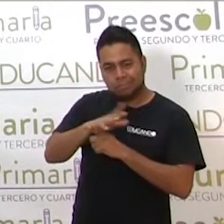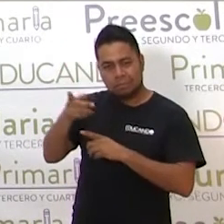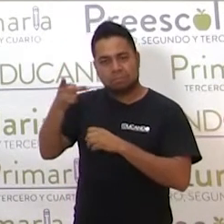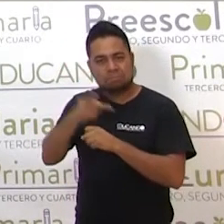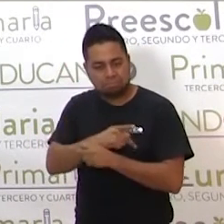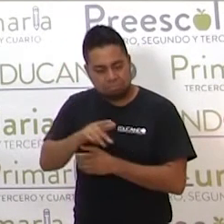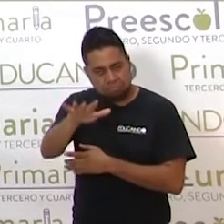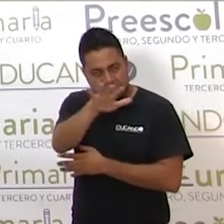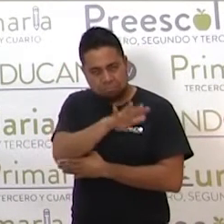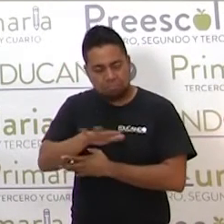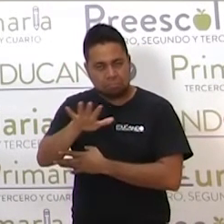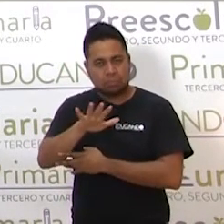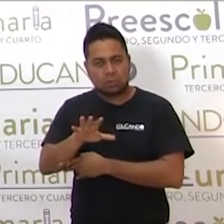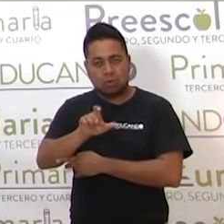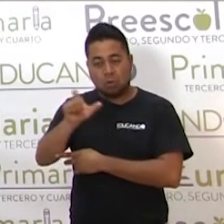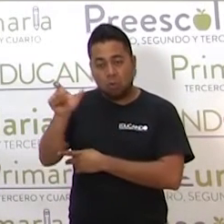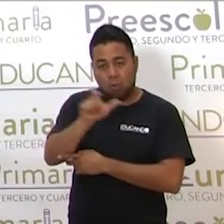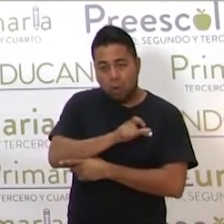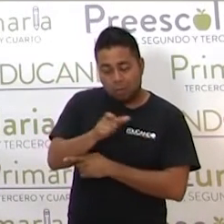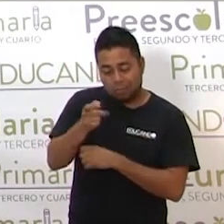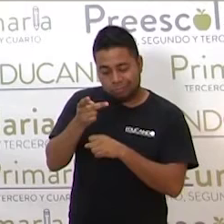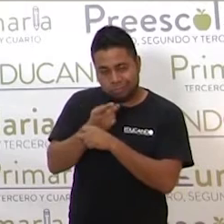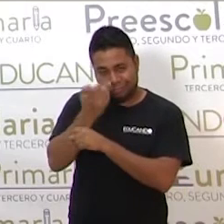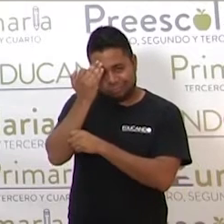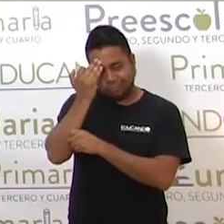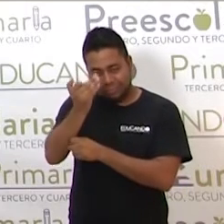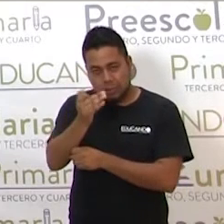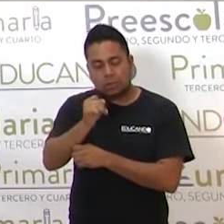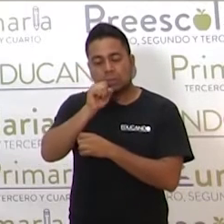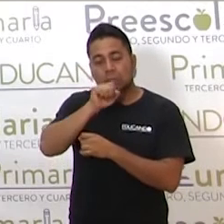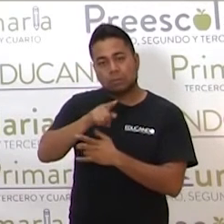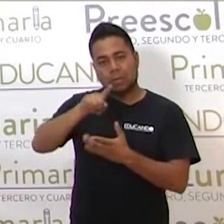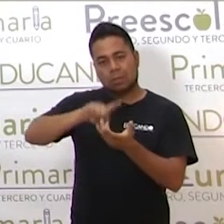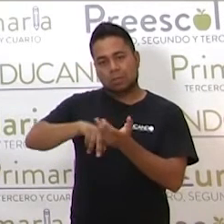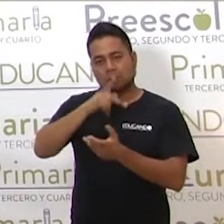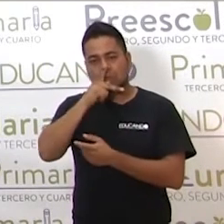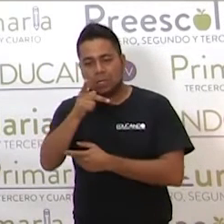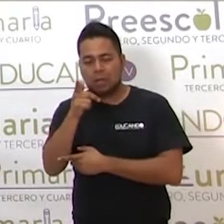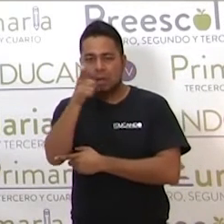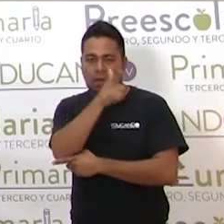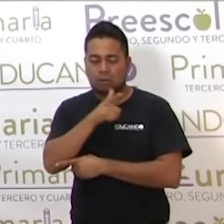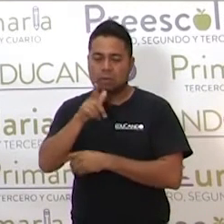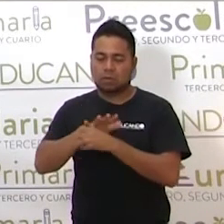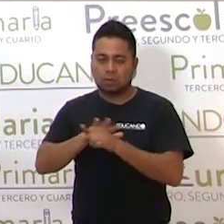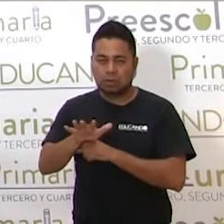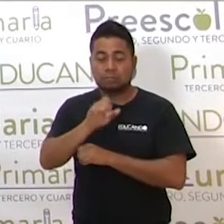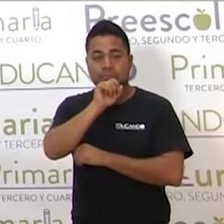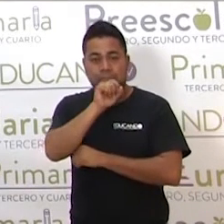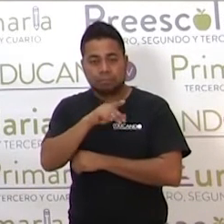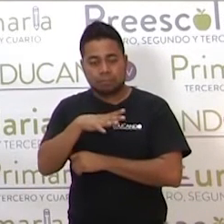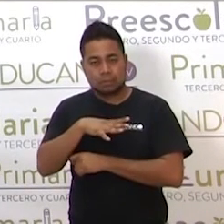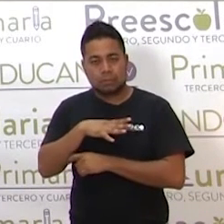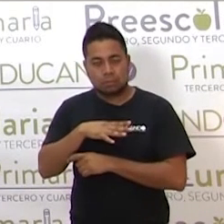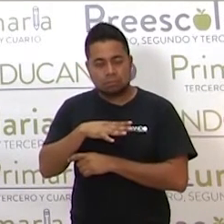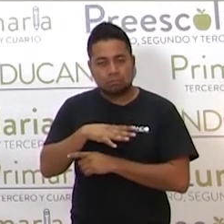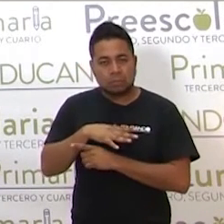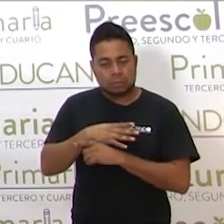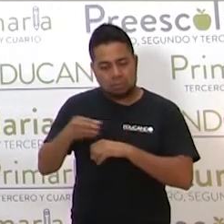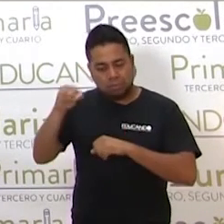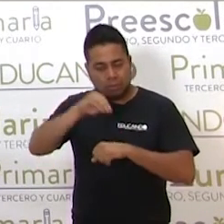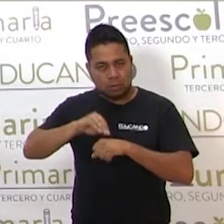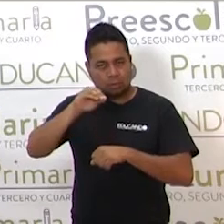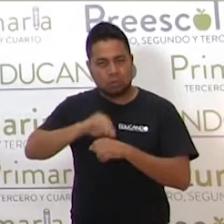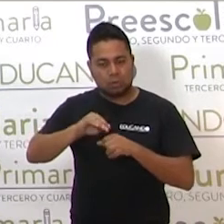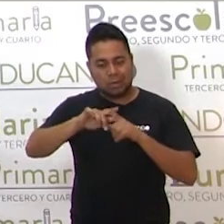atmósfera, el tiempo en que se desarrolla, el lenguaje utilizado. También vimos algunos recursos